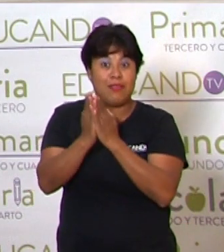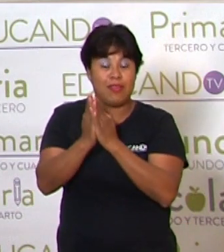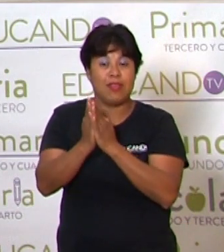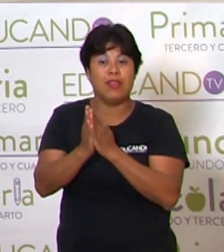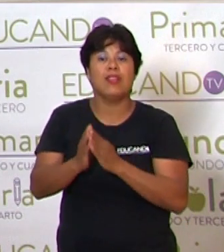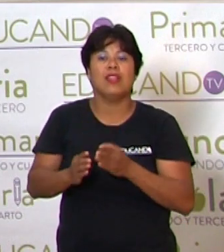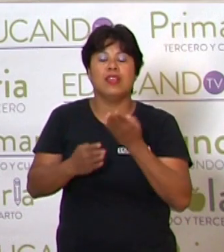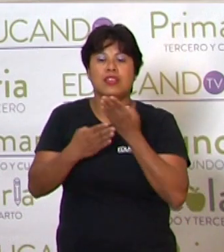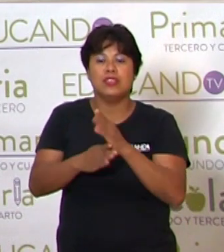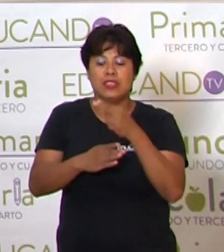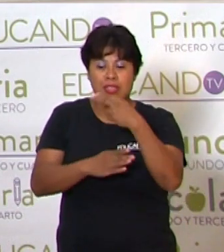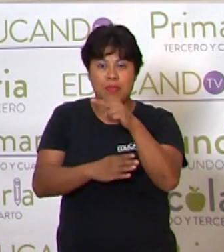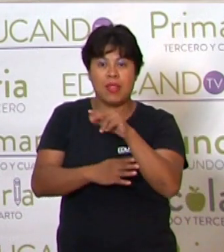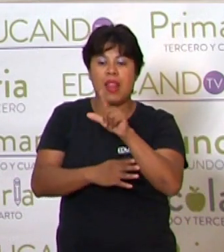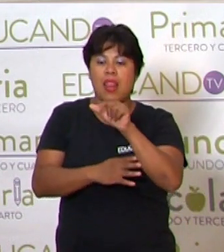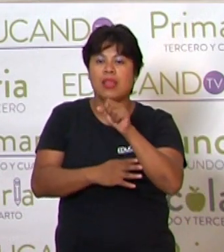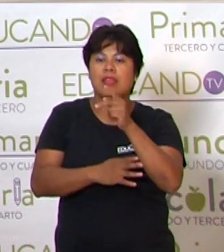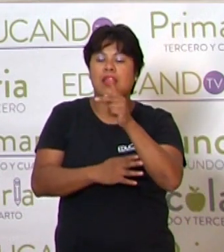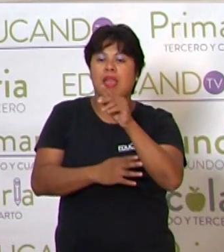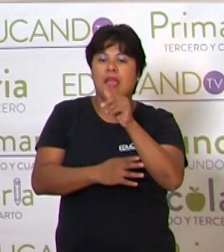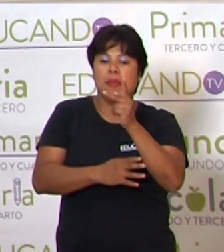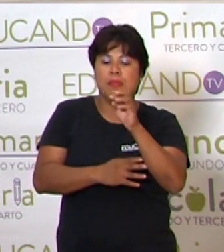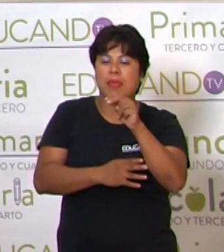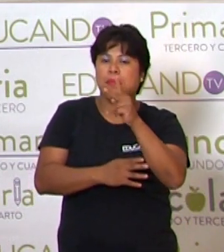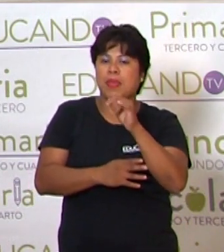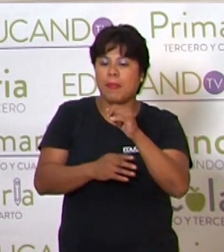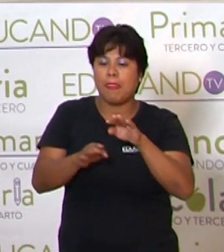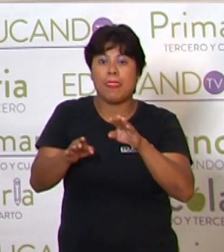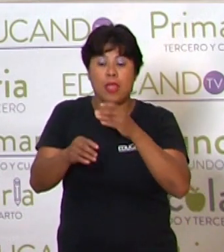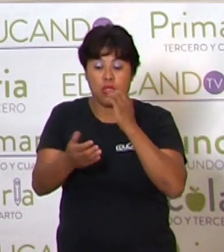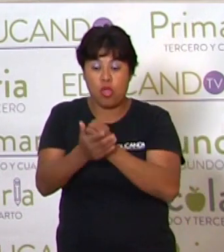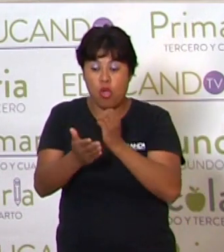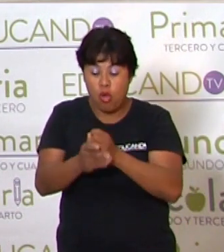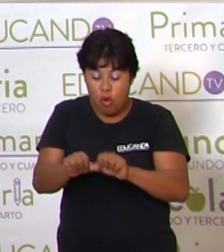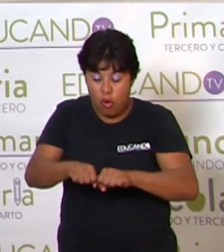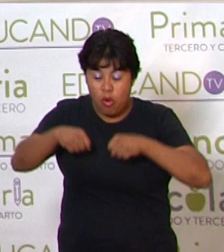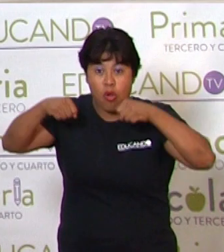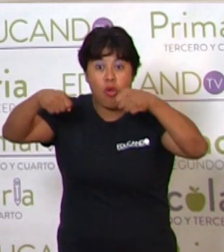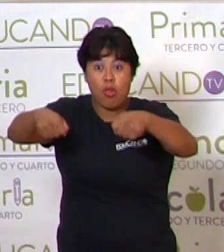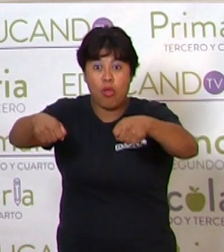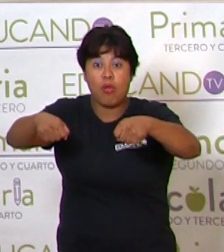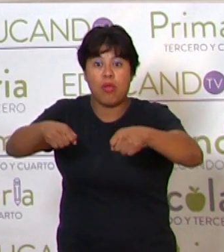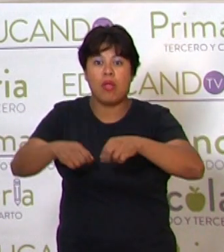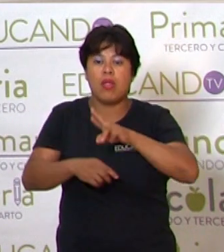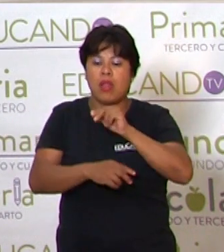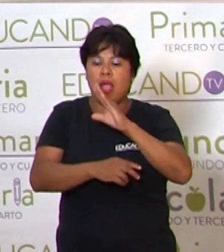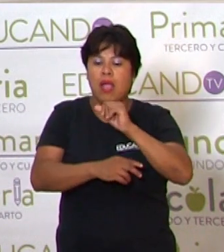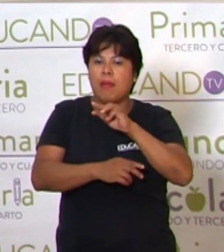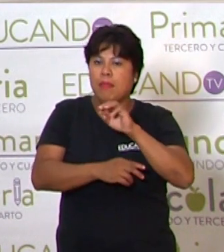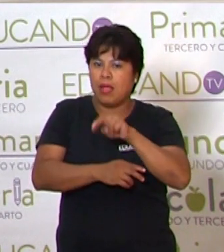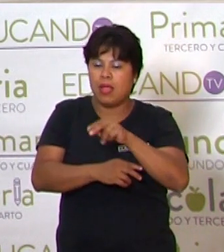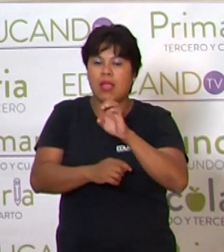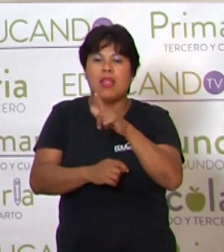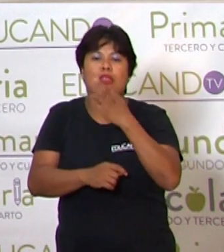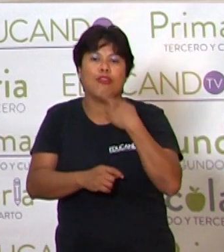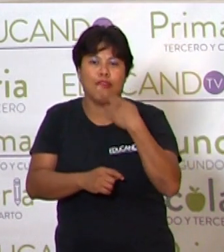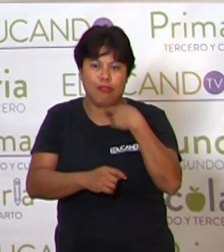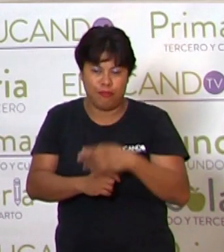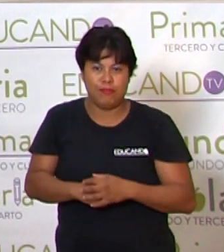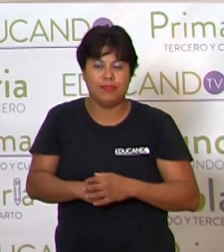de las aventuras de Tintín, el tesoro de Racamán el